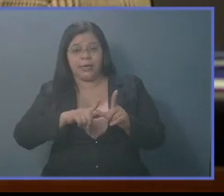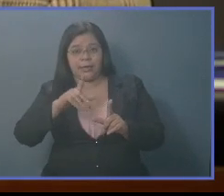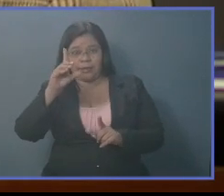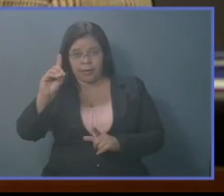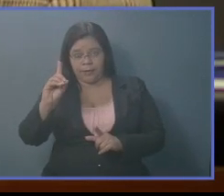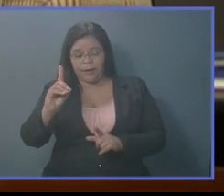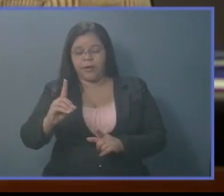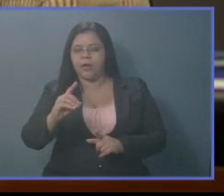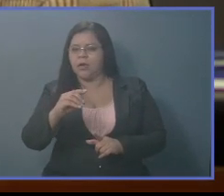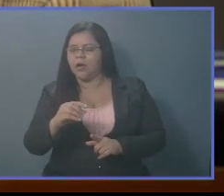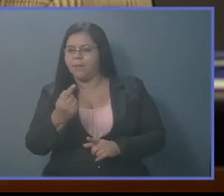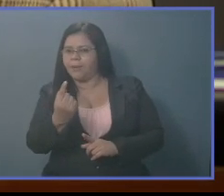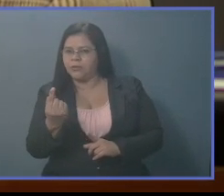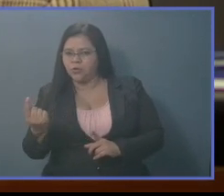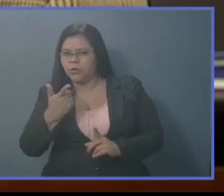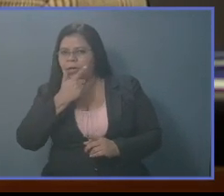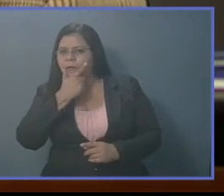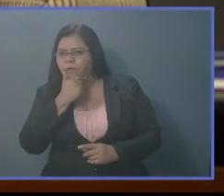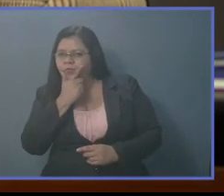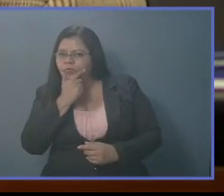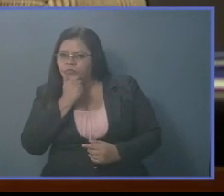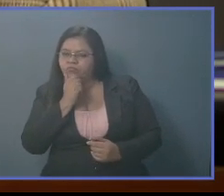sospechosos A. 1. Persona que